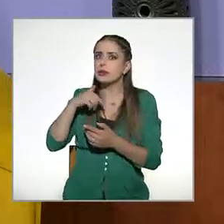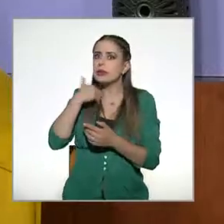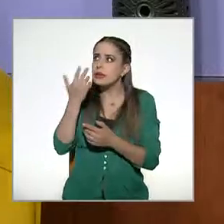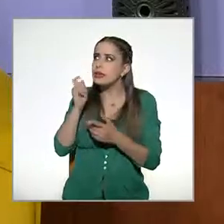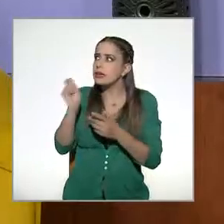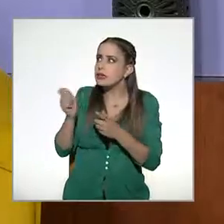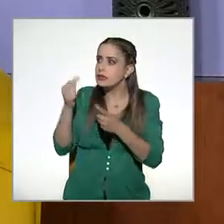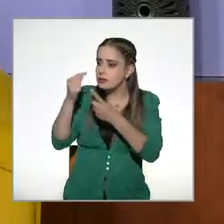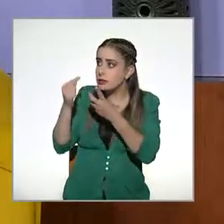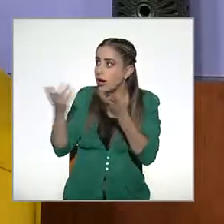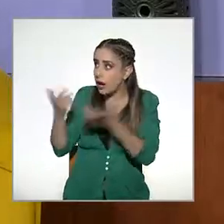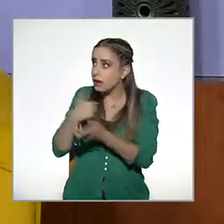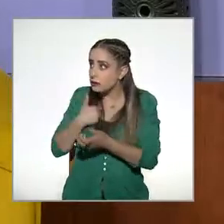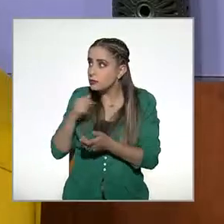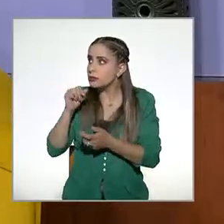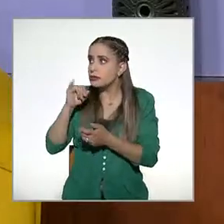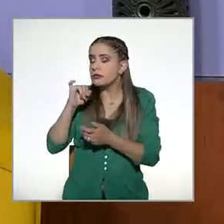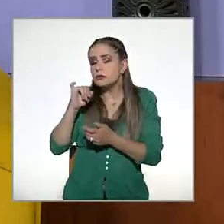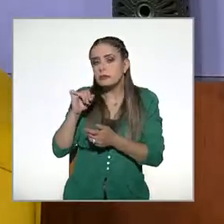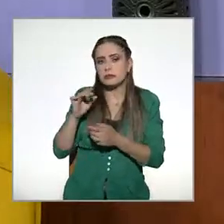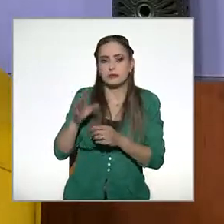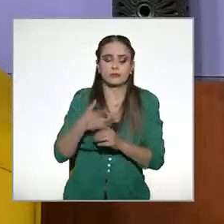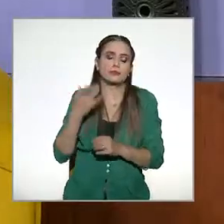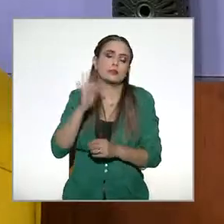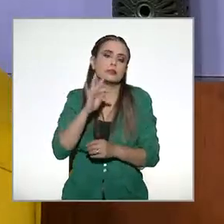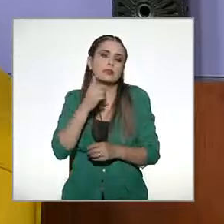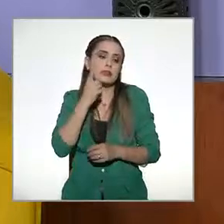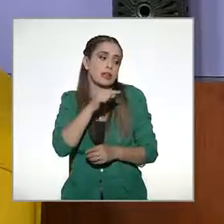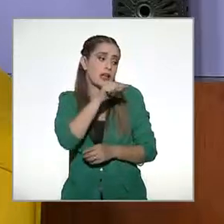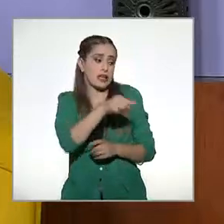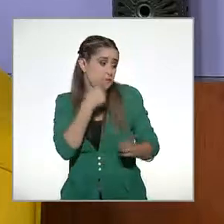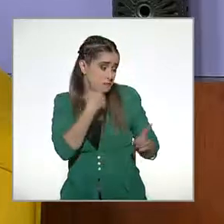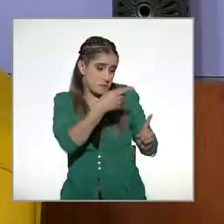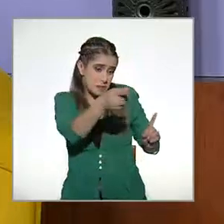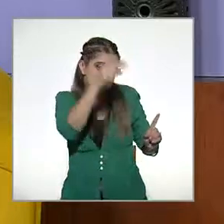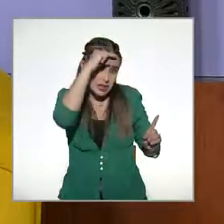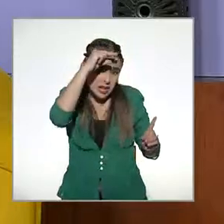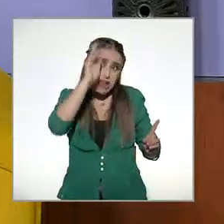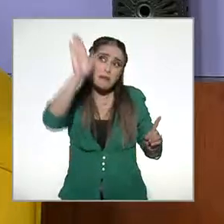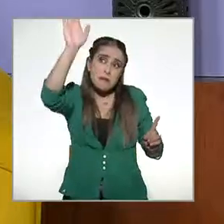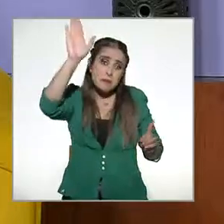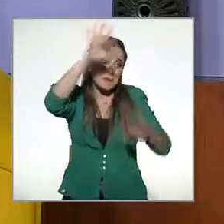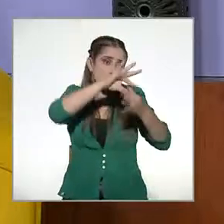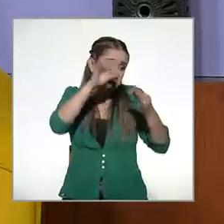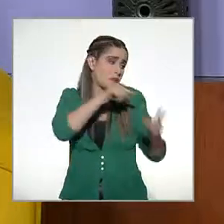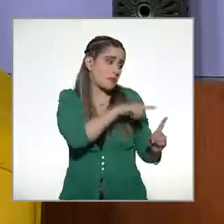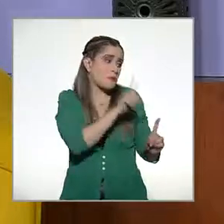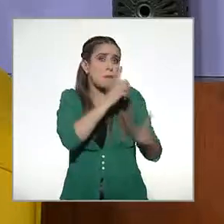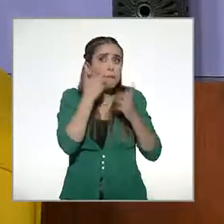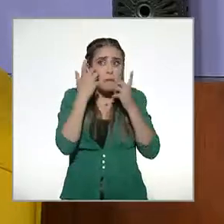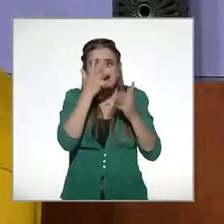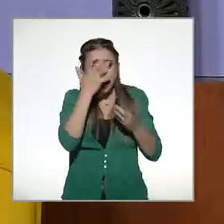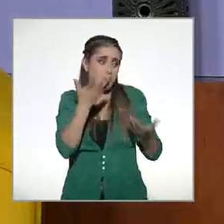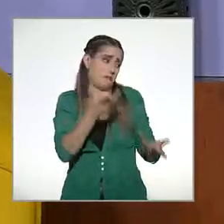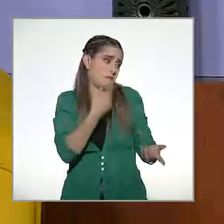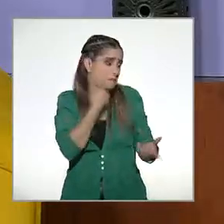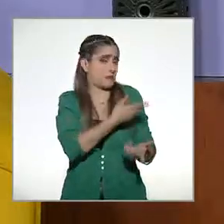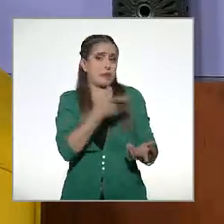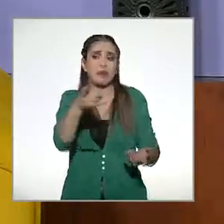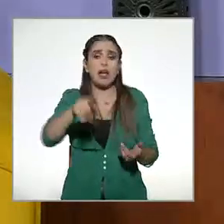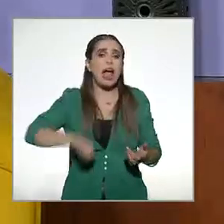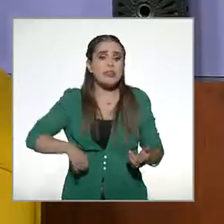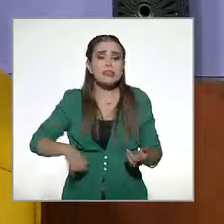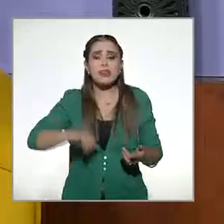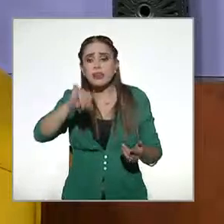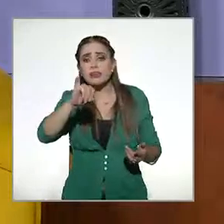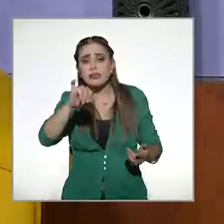evaluación al momento de decir que fulanito de tal es más inteligente porque participa o habla más o es más activo o le interesa más mi clase y